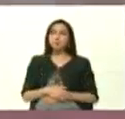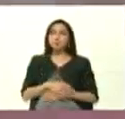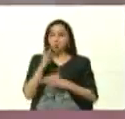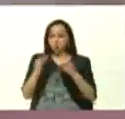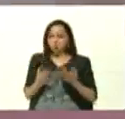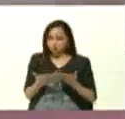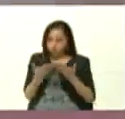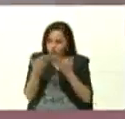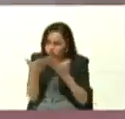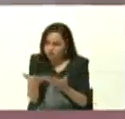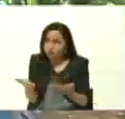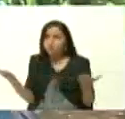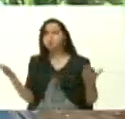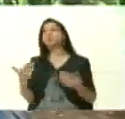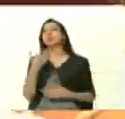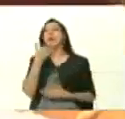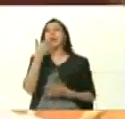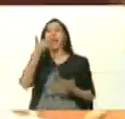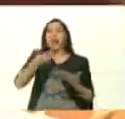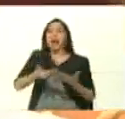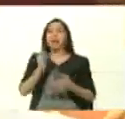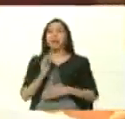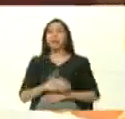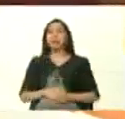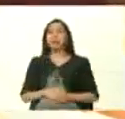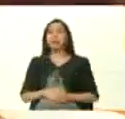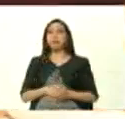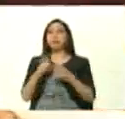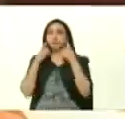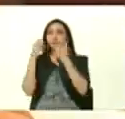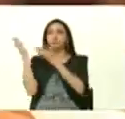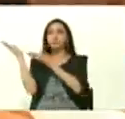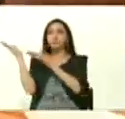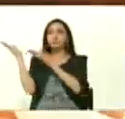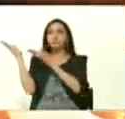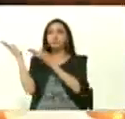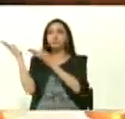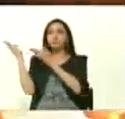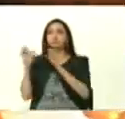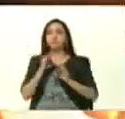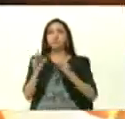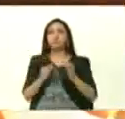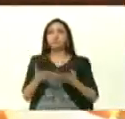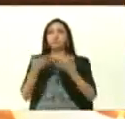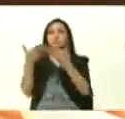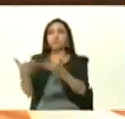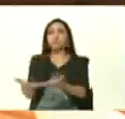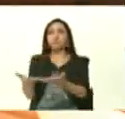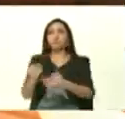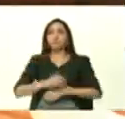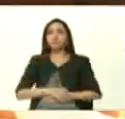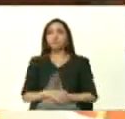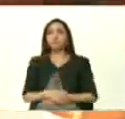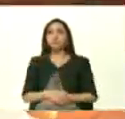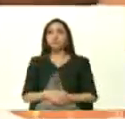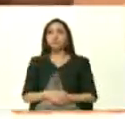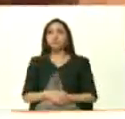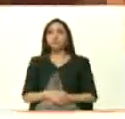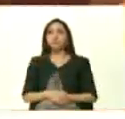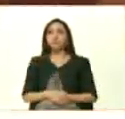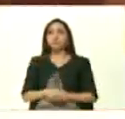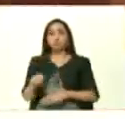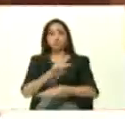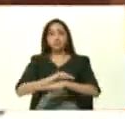uno también. Muchísimas gracias. Muy amable, gracias. A Bernal. Vamos a darle al